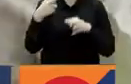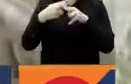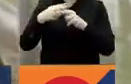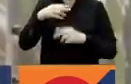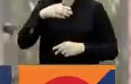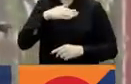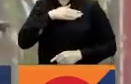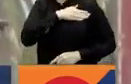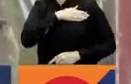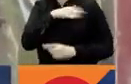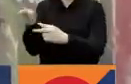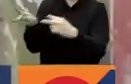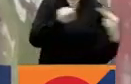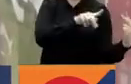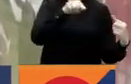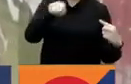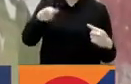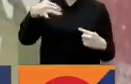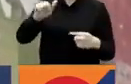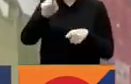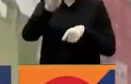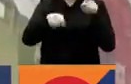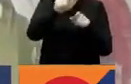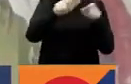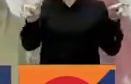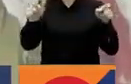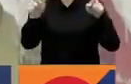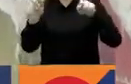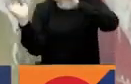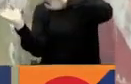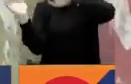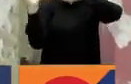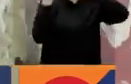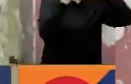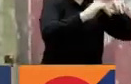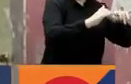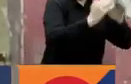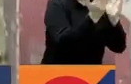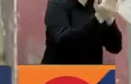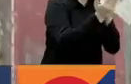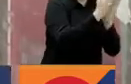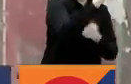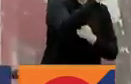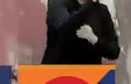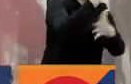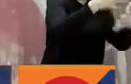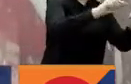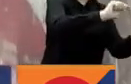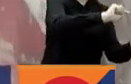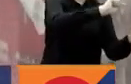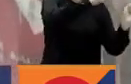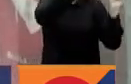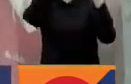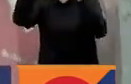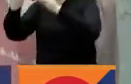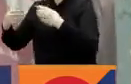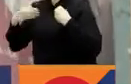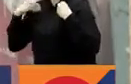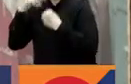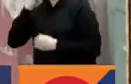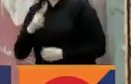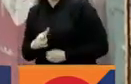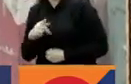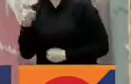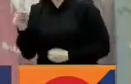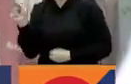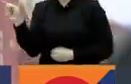empiezan a llegar los estudiantes que ya han terminado su jornada e inician su regreso a sus casas. Sin embargo, nosotros hemos estado desde muy temprano en el